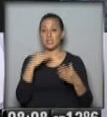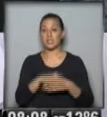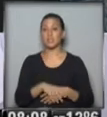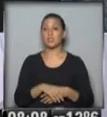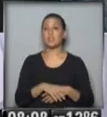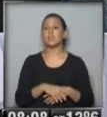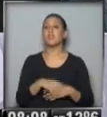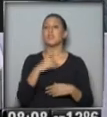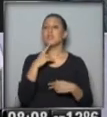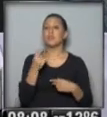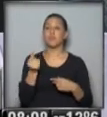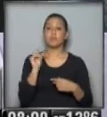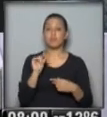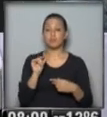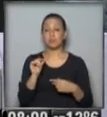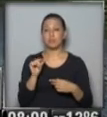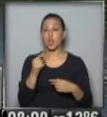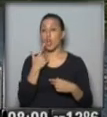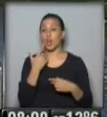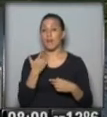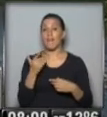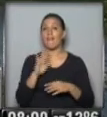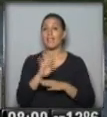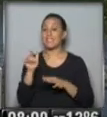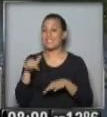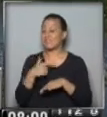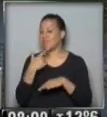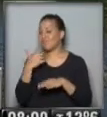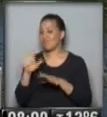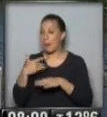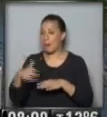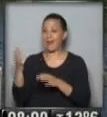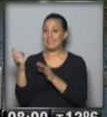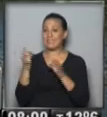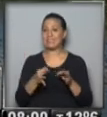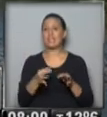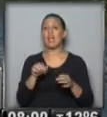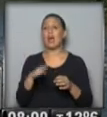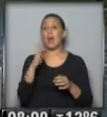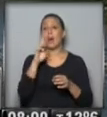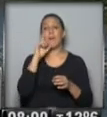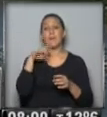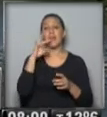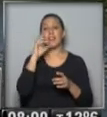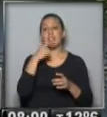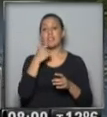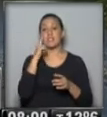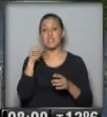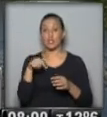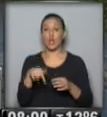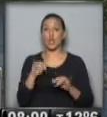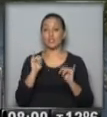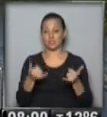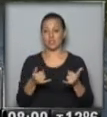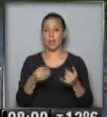la realidad pasa muy poco a esta altura está por llegar en cualquier momento miguel ángel brindisi hoy sí estamos en exclusiva